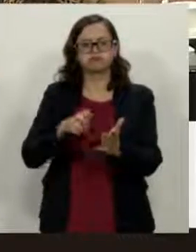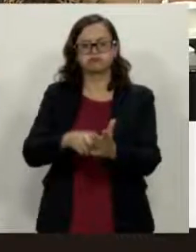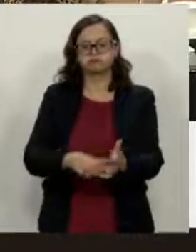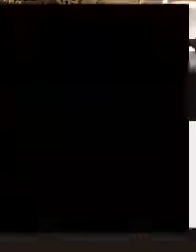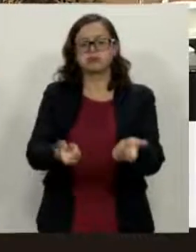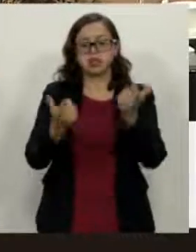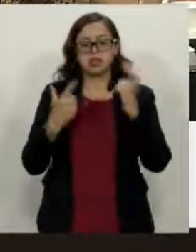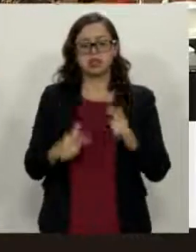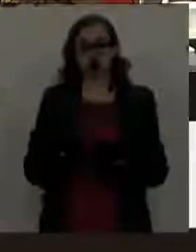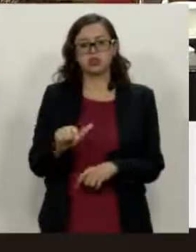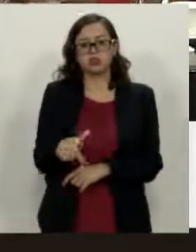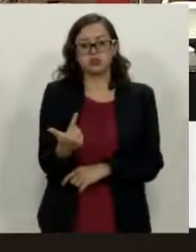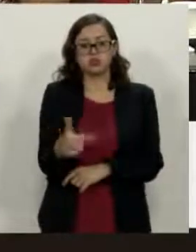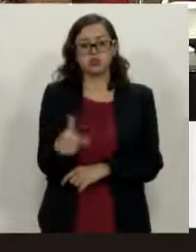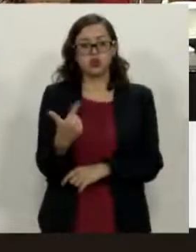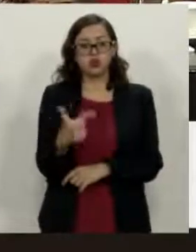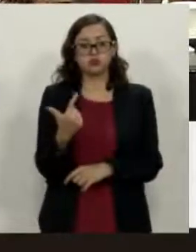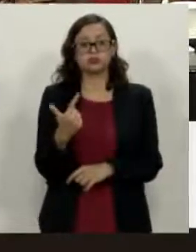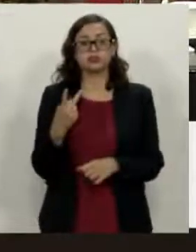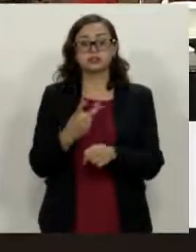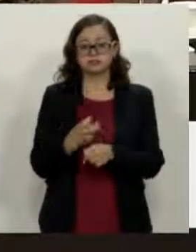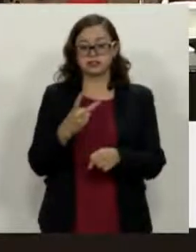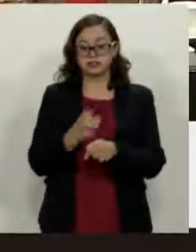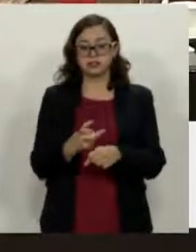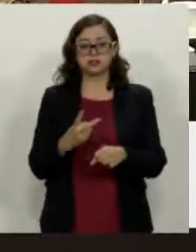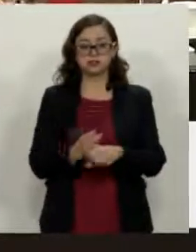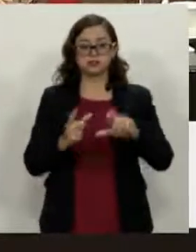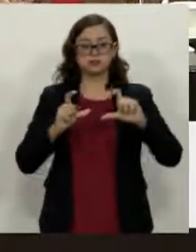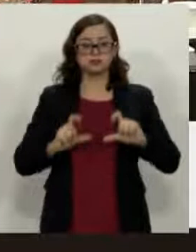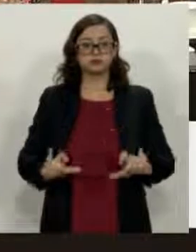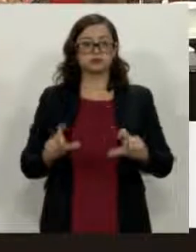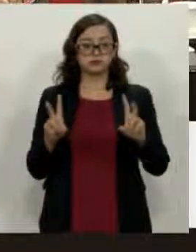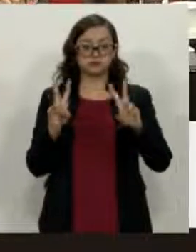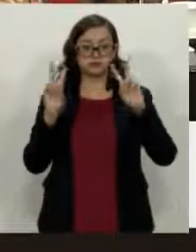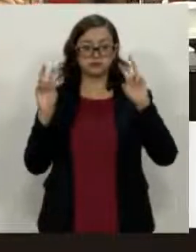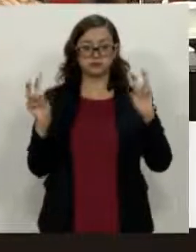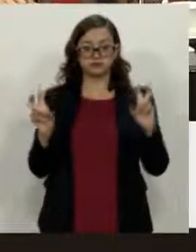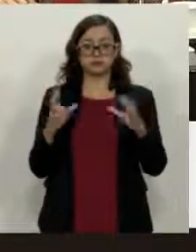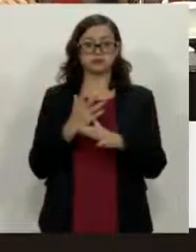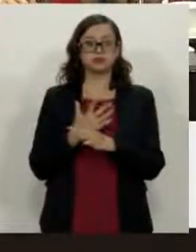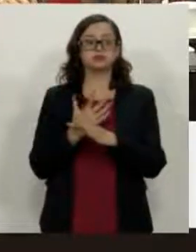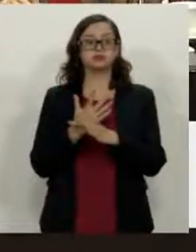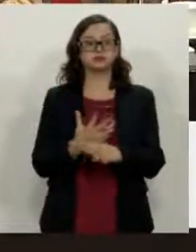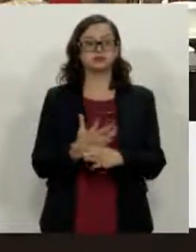12 transitorio que leo para que no quede duda. Artículo